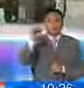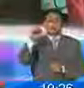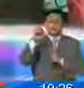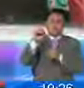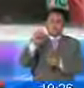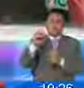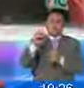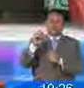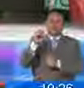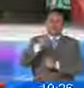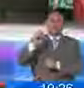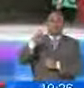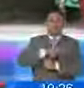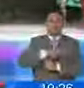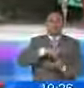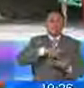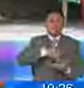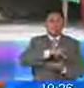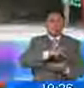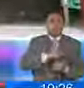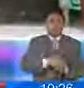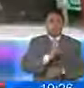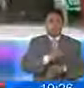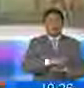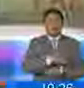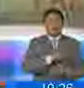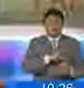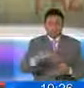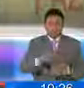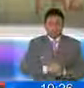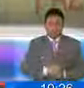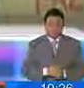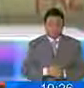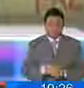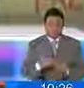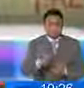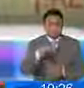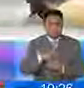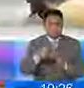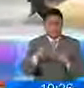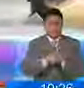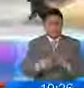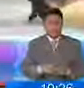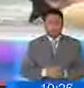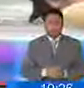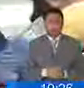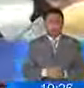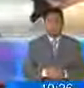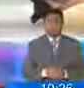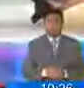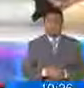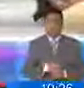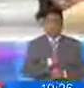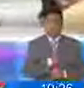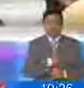al pago que les correspondería como indemnización está dentro de la ley. Nosotros estamos cumpliendo y seguiremos cumpliendo